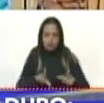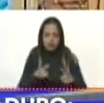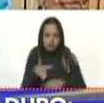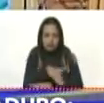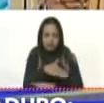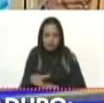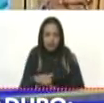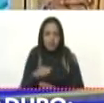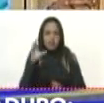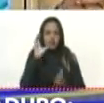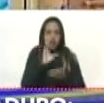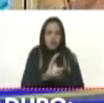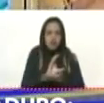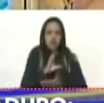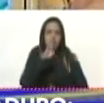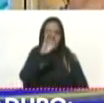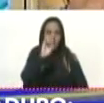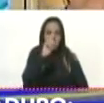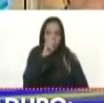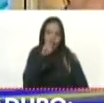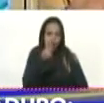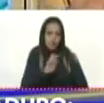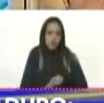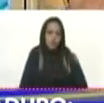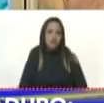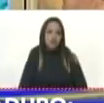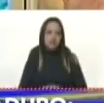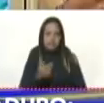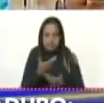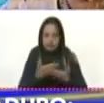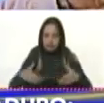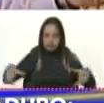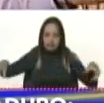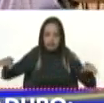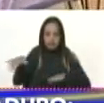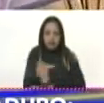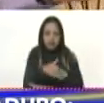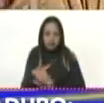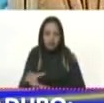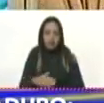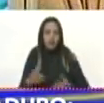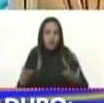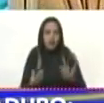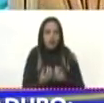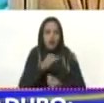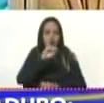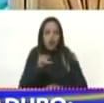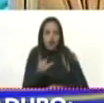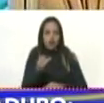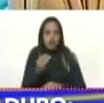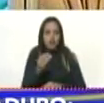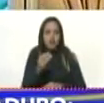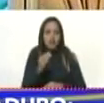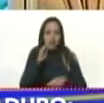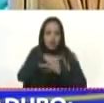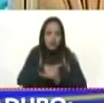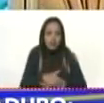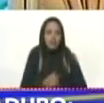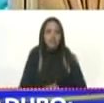la capital de Azerbaiyán. Largo, larguísimo, bellísimo. Iba con Jorge Rodríguez y con el ministro Jorge Márquez. Ellos son